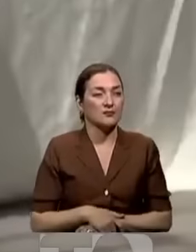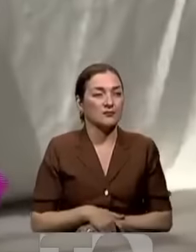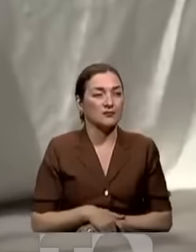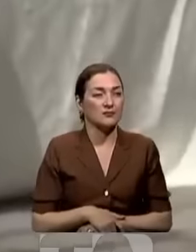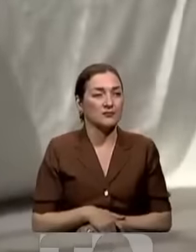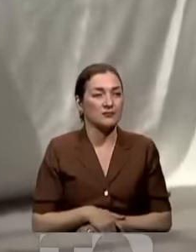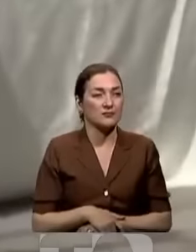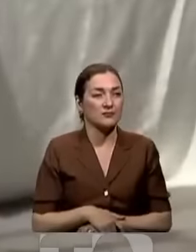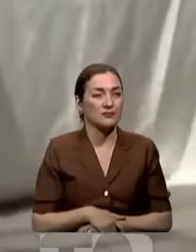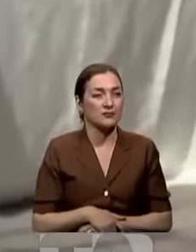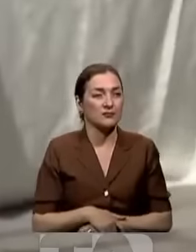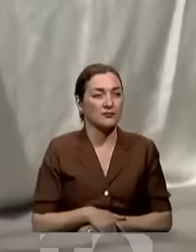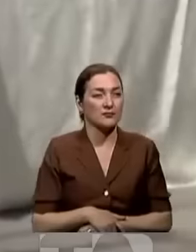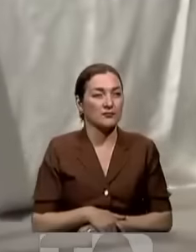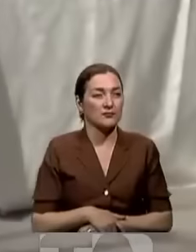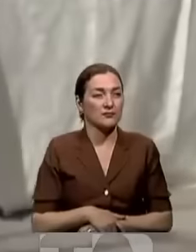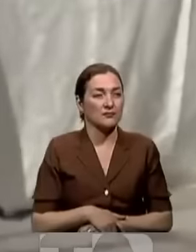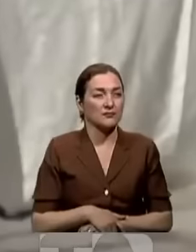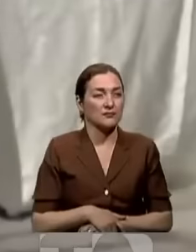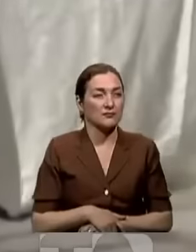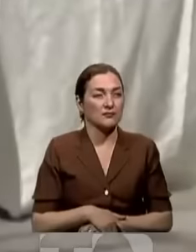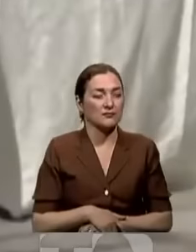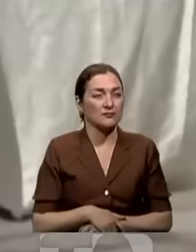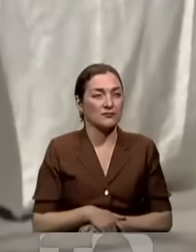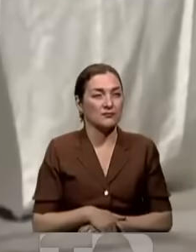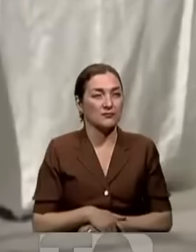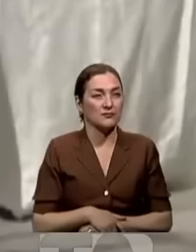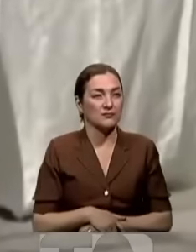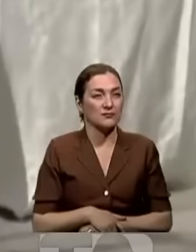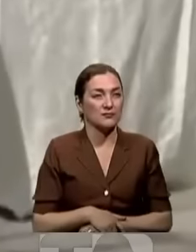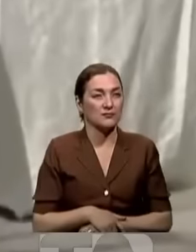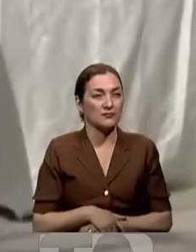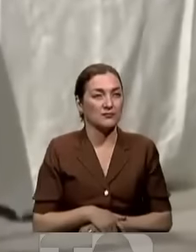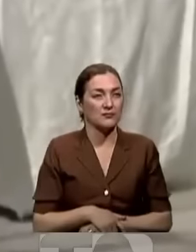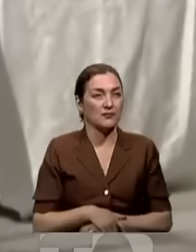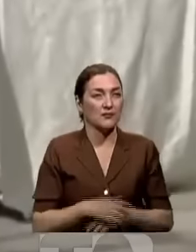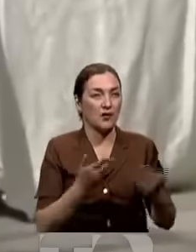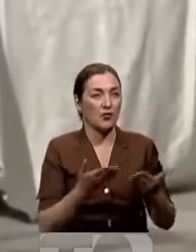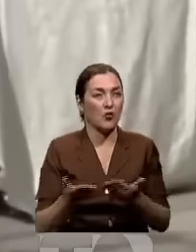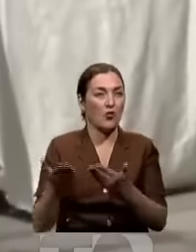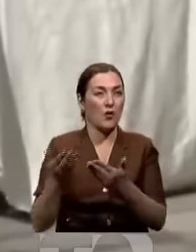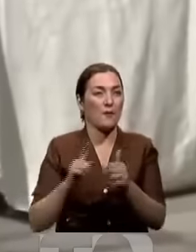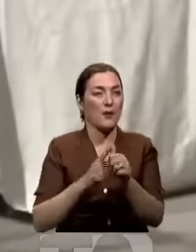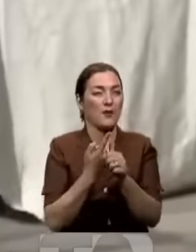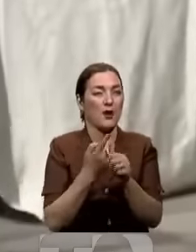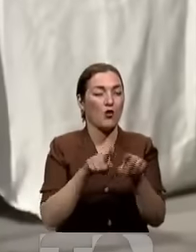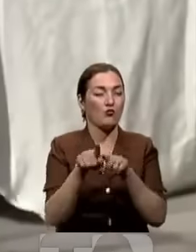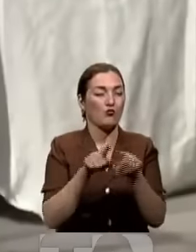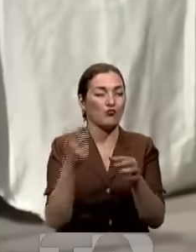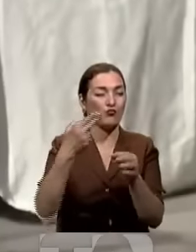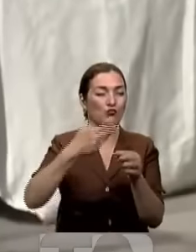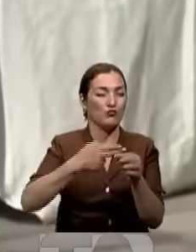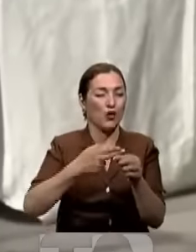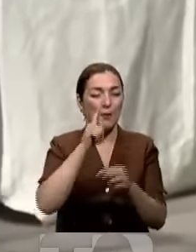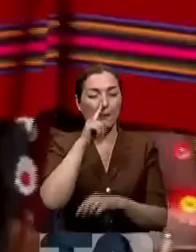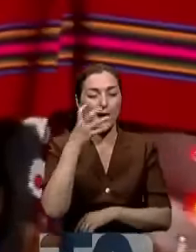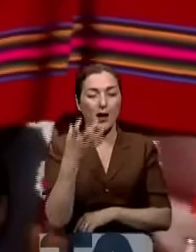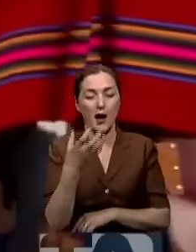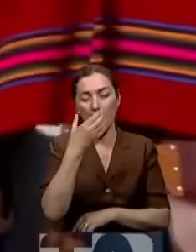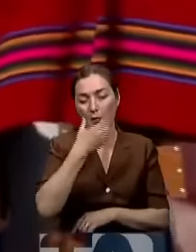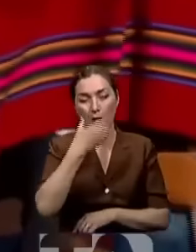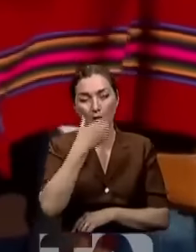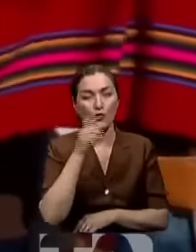son nuestros cuatro finalistas. Por ello, les presentamos a nuestro primer finalista, Panificadora Ambato.